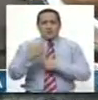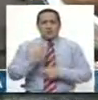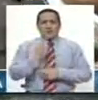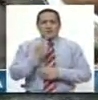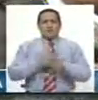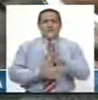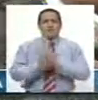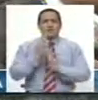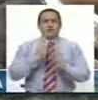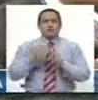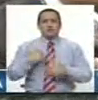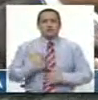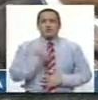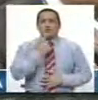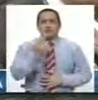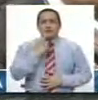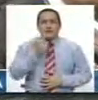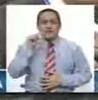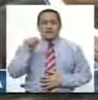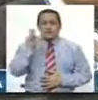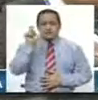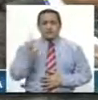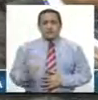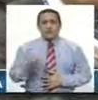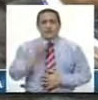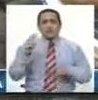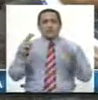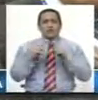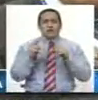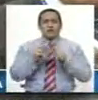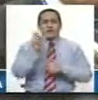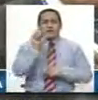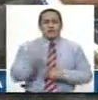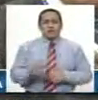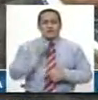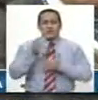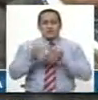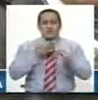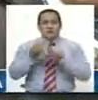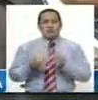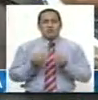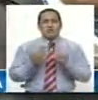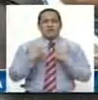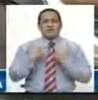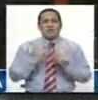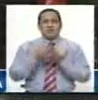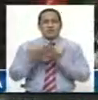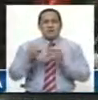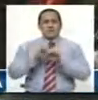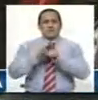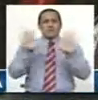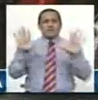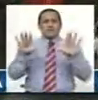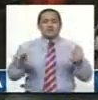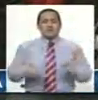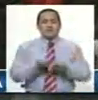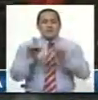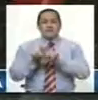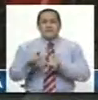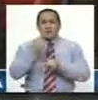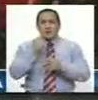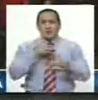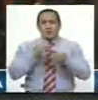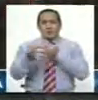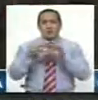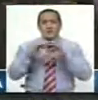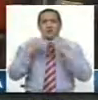totalmente falso. Yo dije que este señor era cuñado del candidato y que eso explicaba por qué tenían la propaganda. Daniel Urresti remarcó